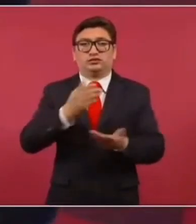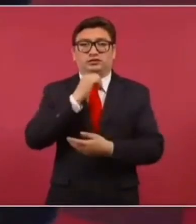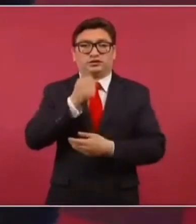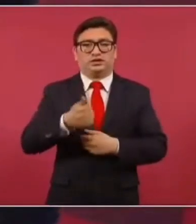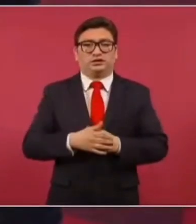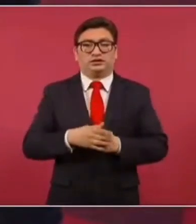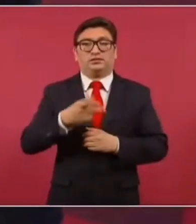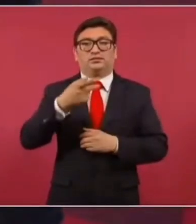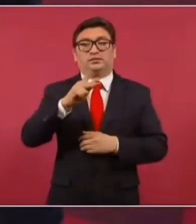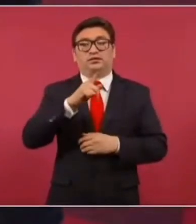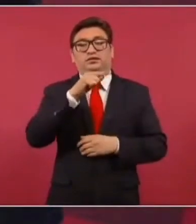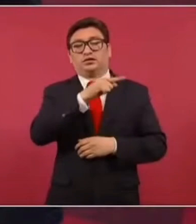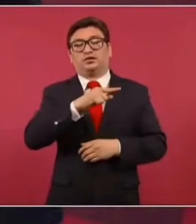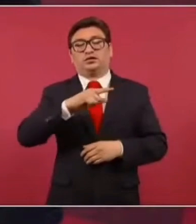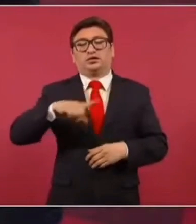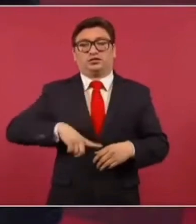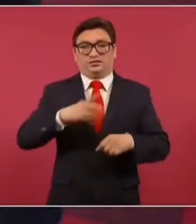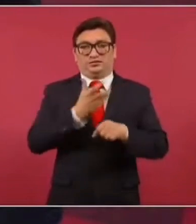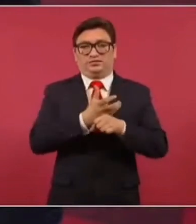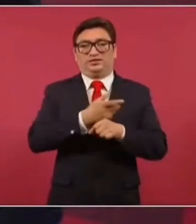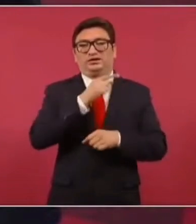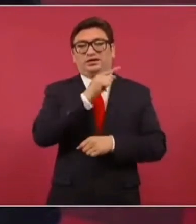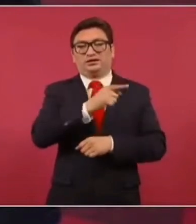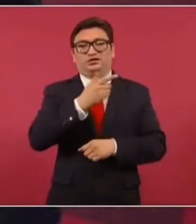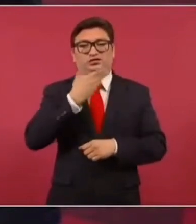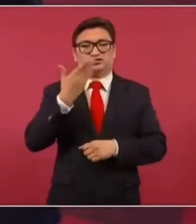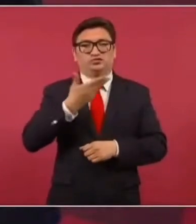Pero en el gobierno de Estados Unidos tienen